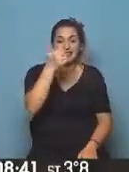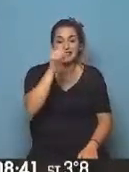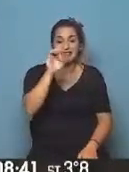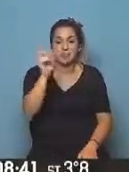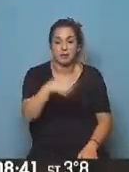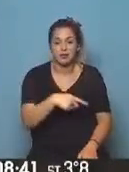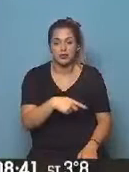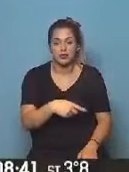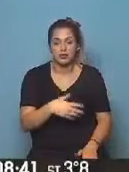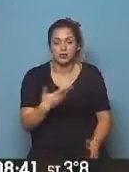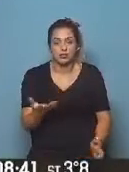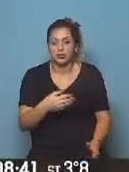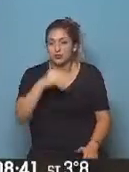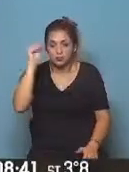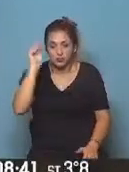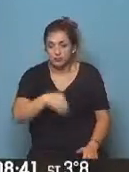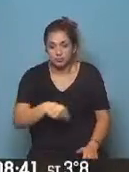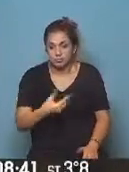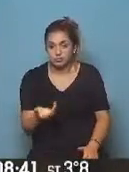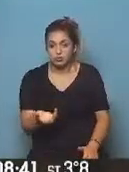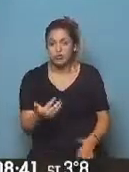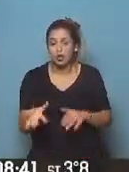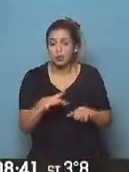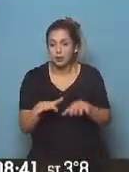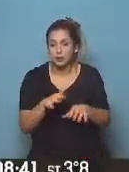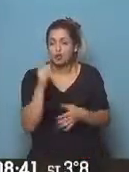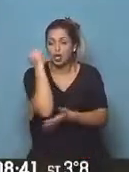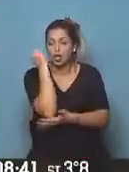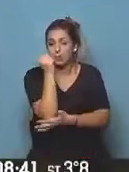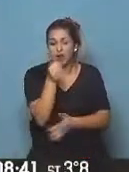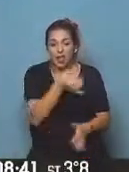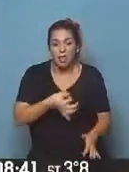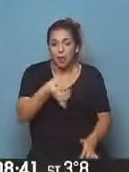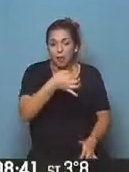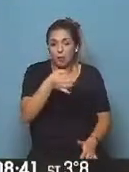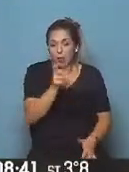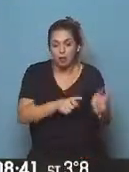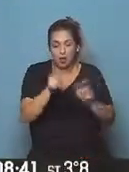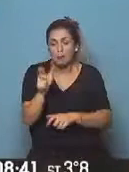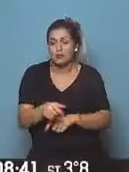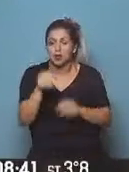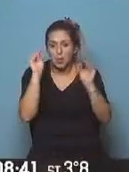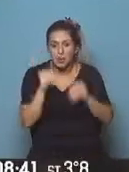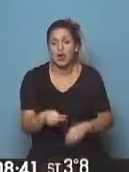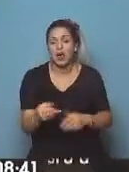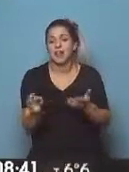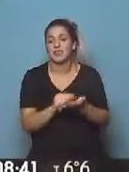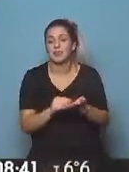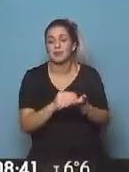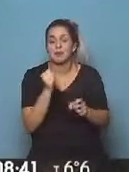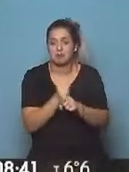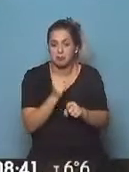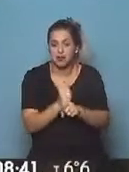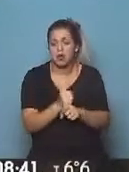suponen el hundimiento de los ingresos y de la actividad económica de la población supone el derrumbe del empleo e implica un